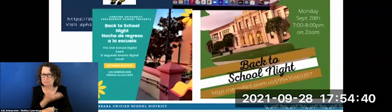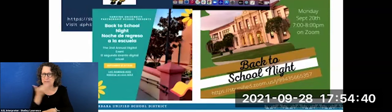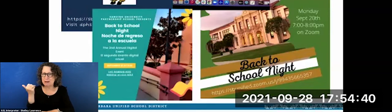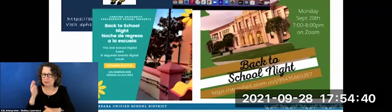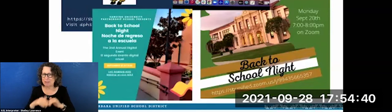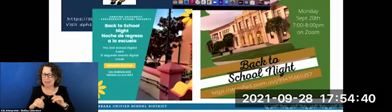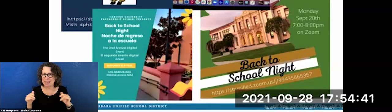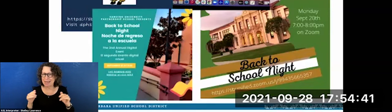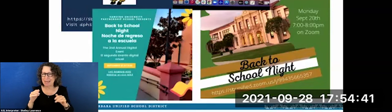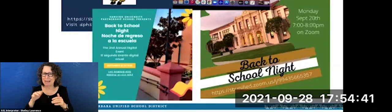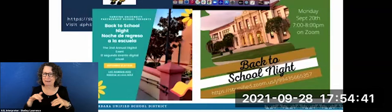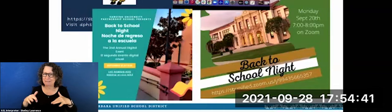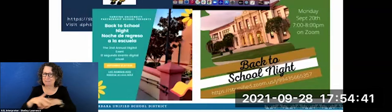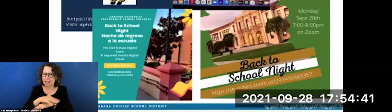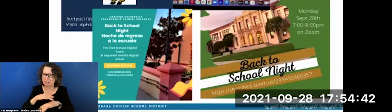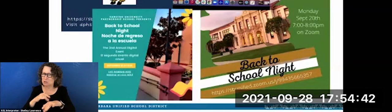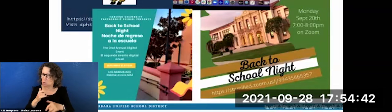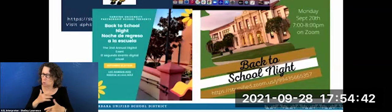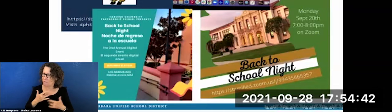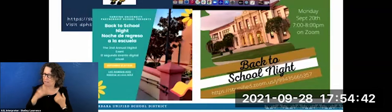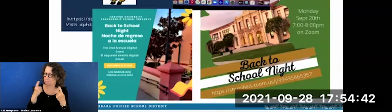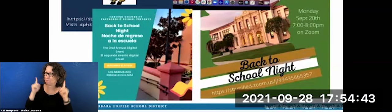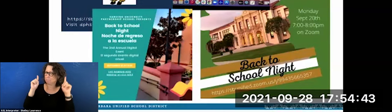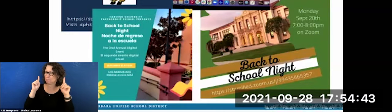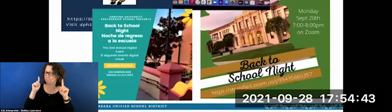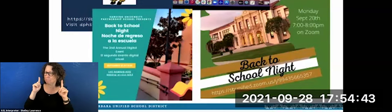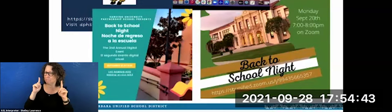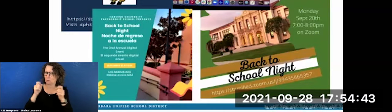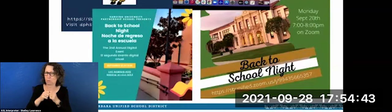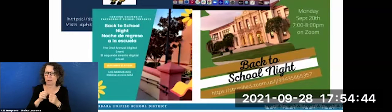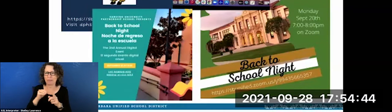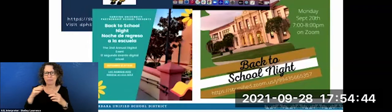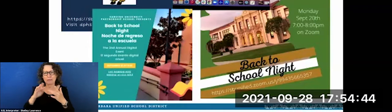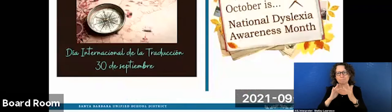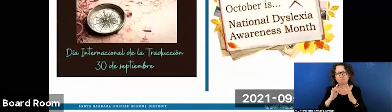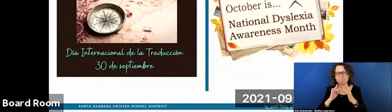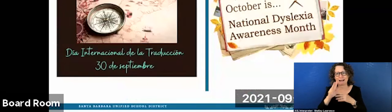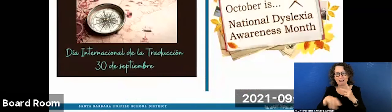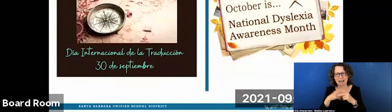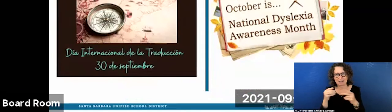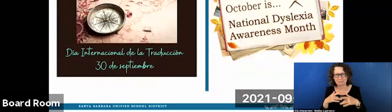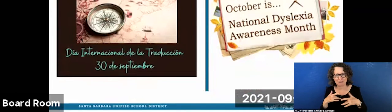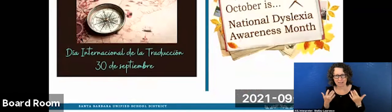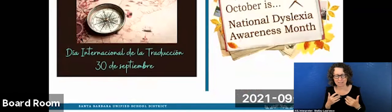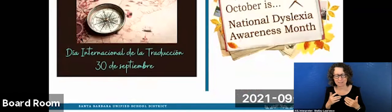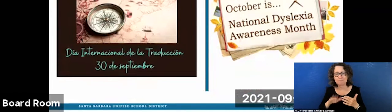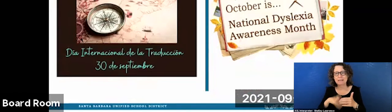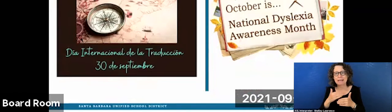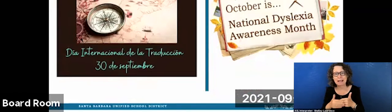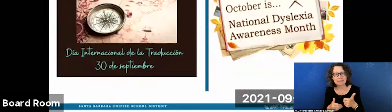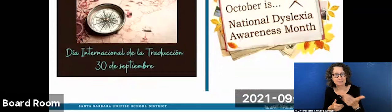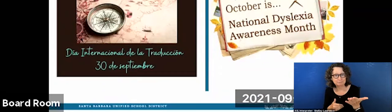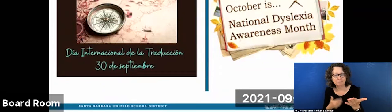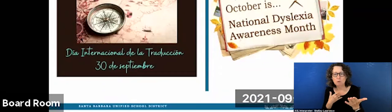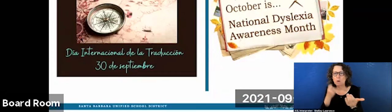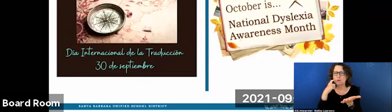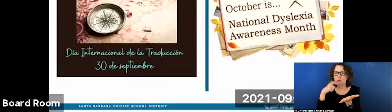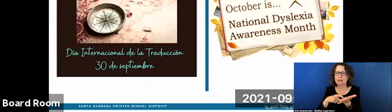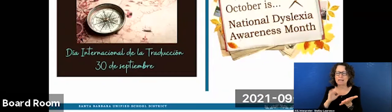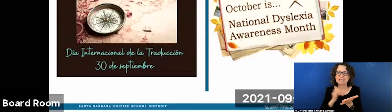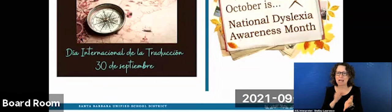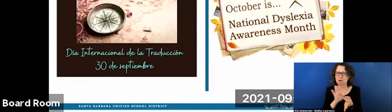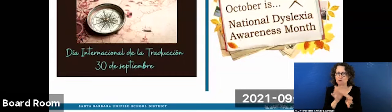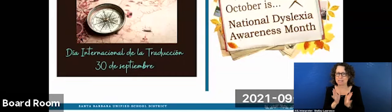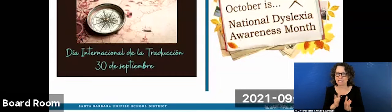estos eventos mejora y hemos tenido mucho éxito con estos eventos en línea. Siguiente diapositiva, por favor.